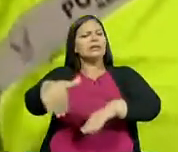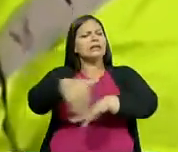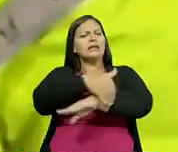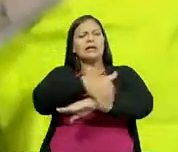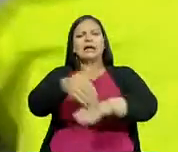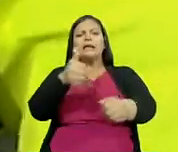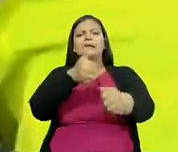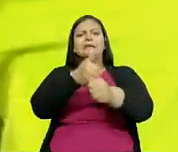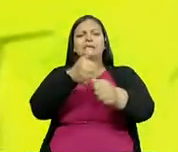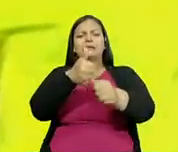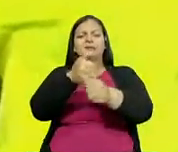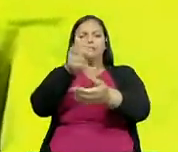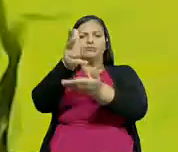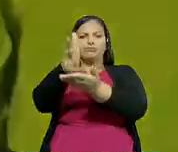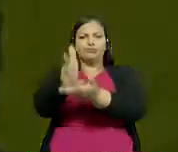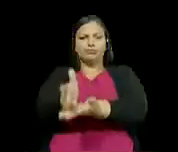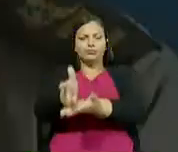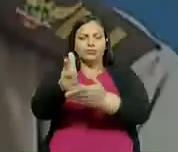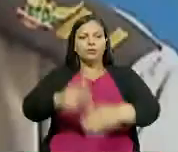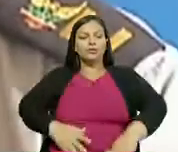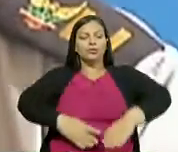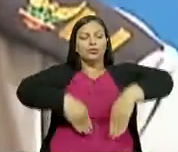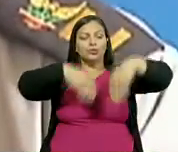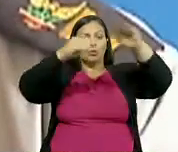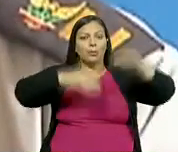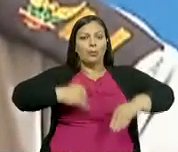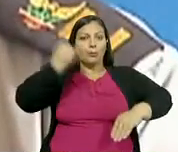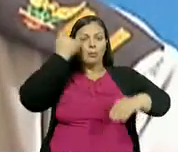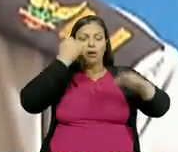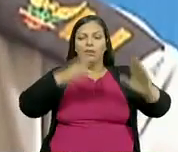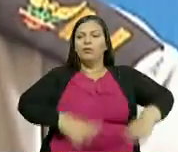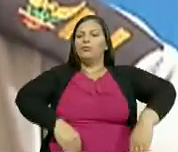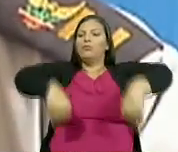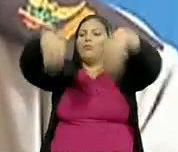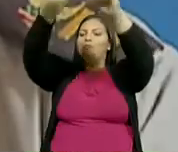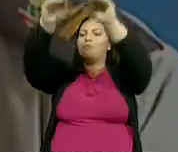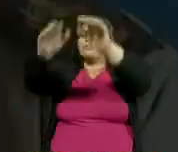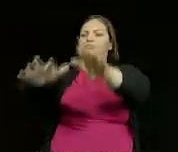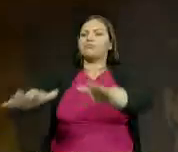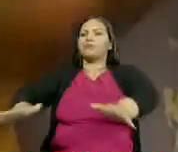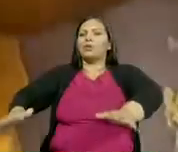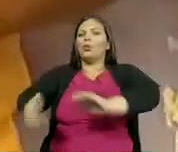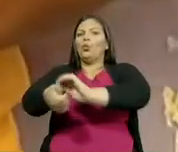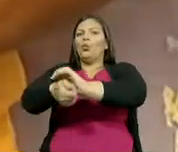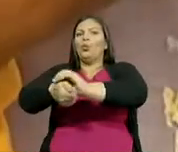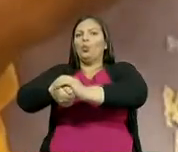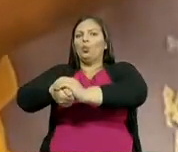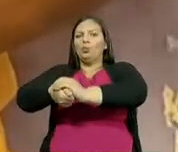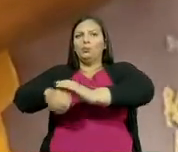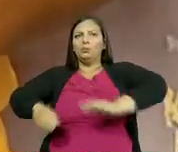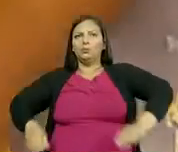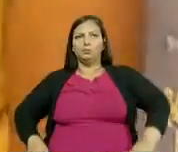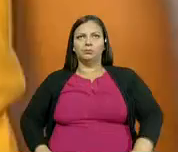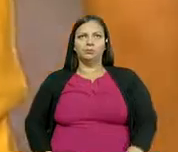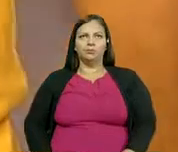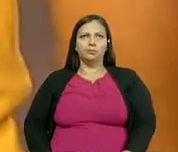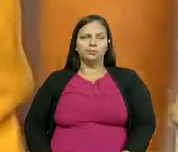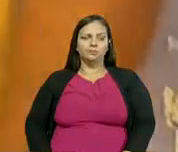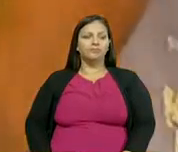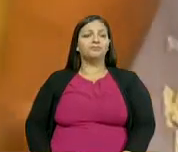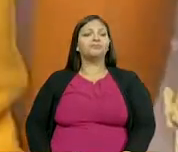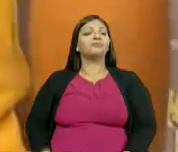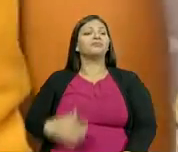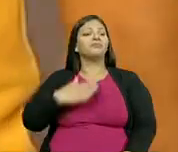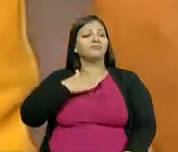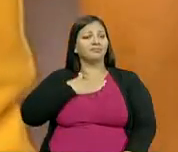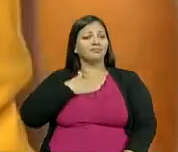sido dejado al lado de otro vehículo. El vehículo está tal cual como fue sustraído. Para seguridad mía tengo que hacer reparaciones de todo y que el